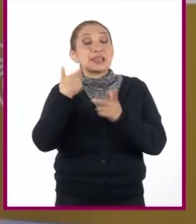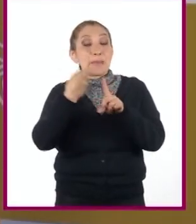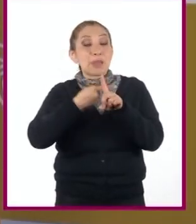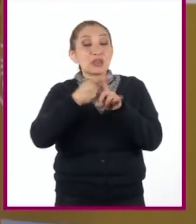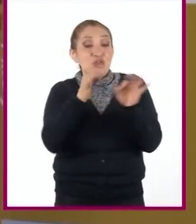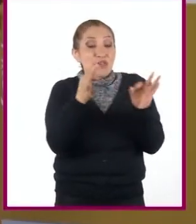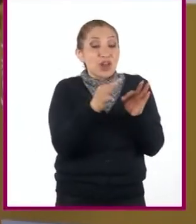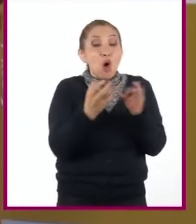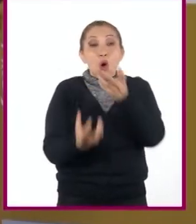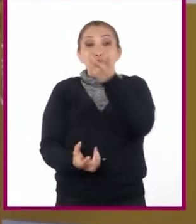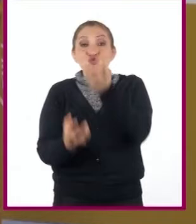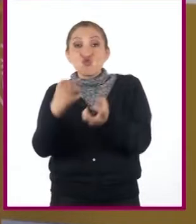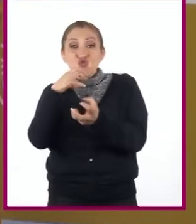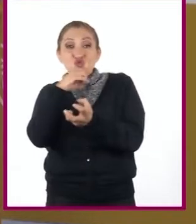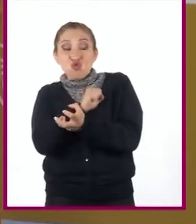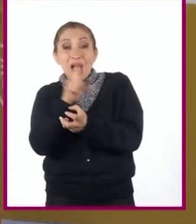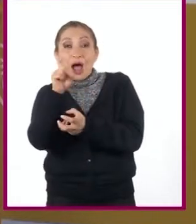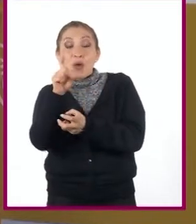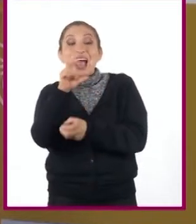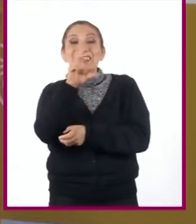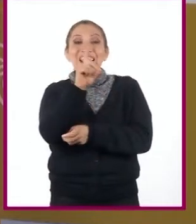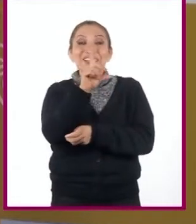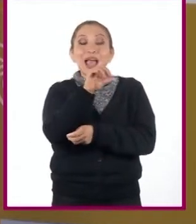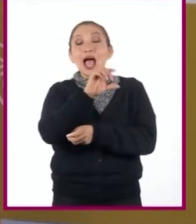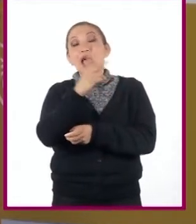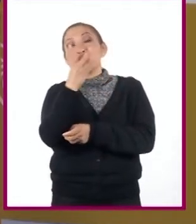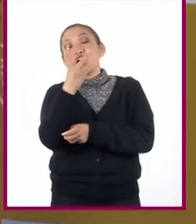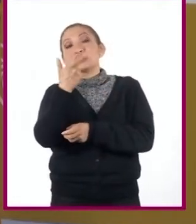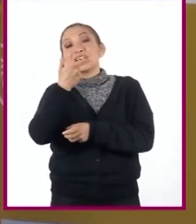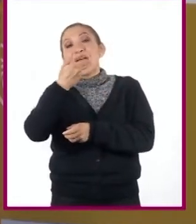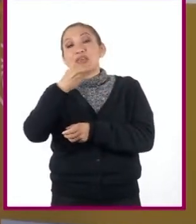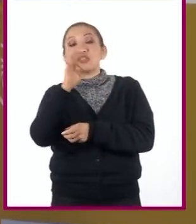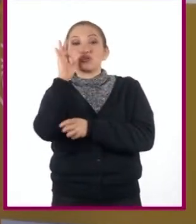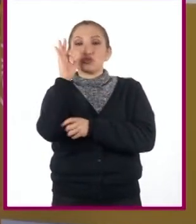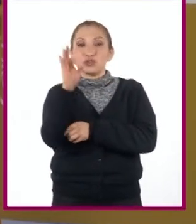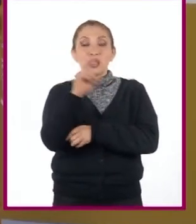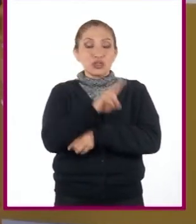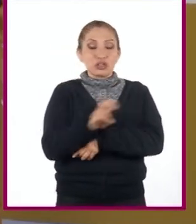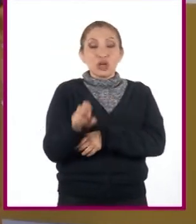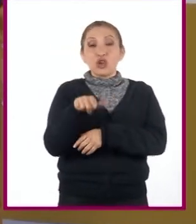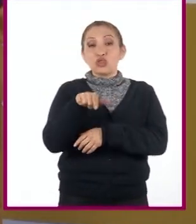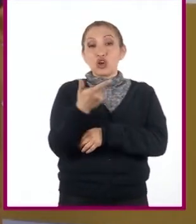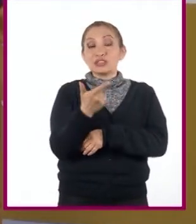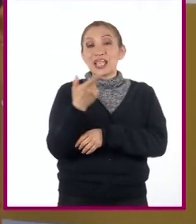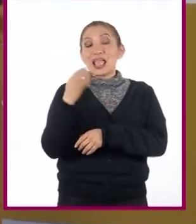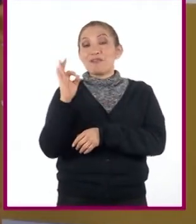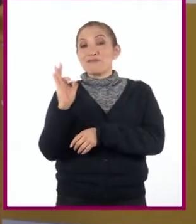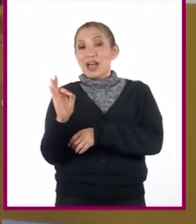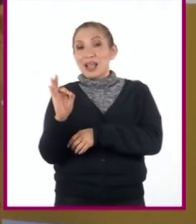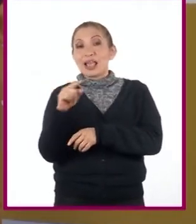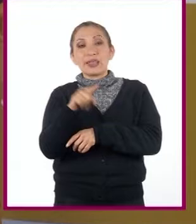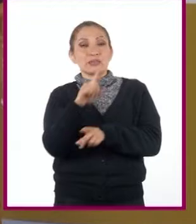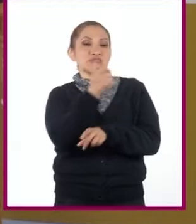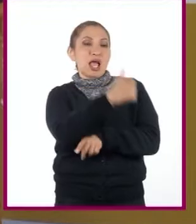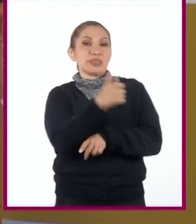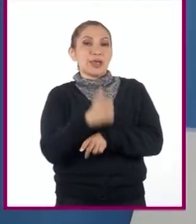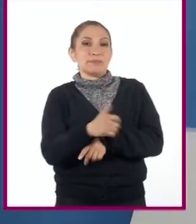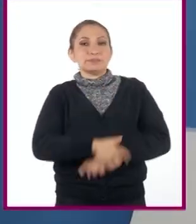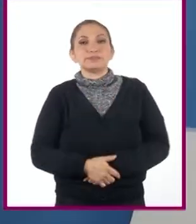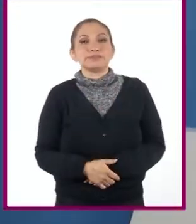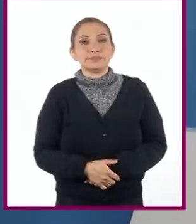y ebullición del agua son de 32 grados Fahrenheit y 212 grados Fahrenheit